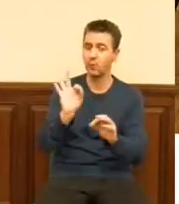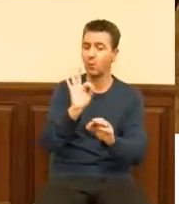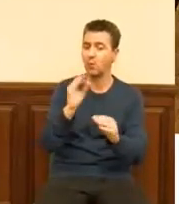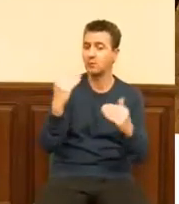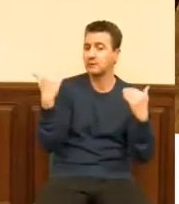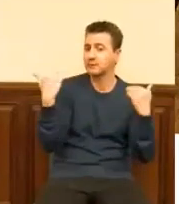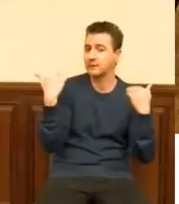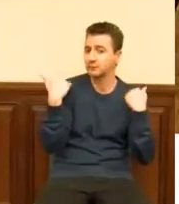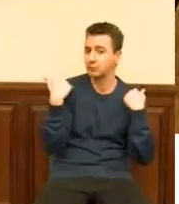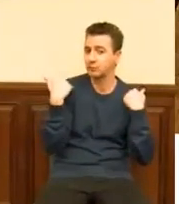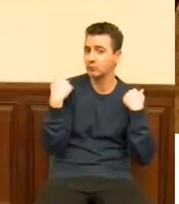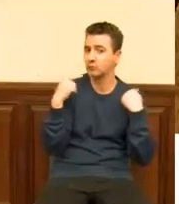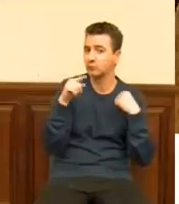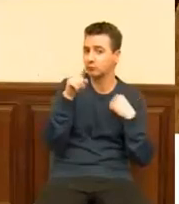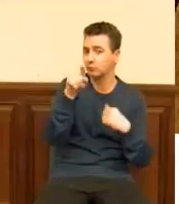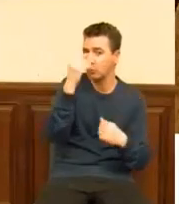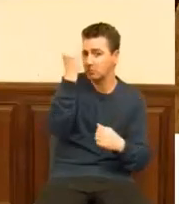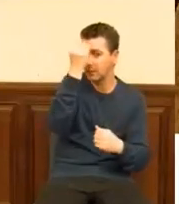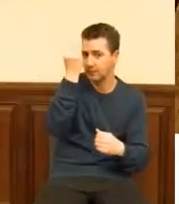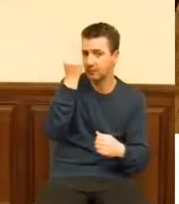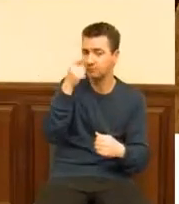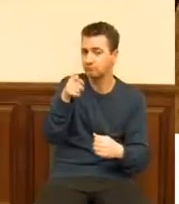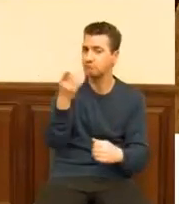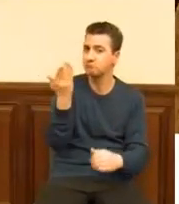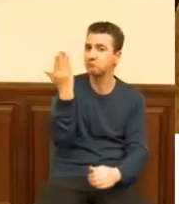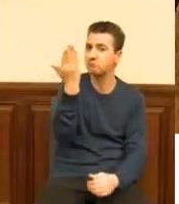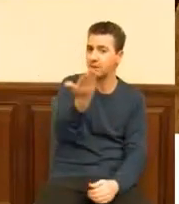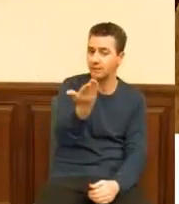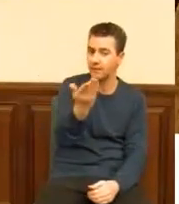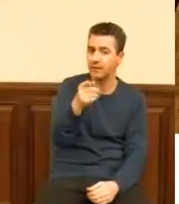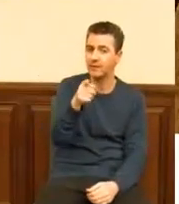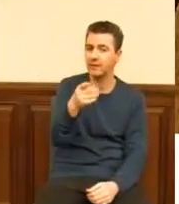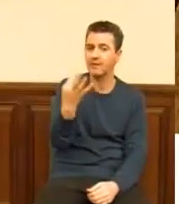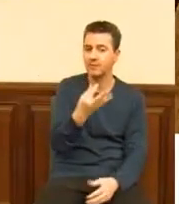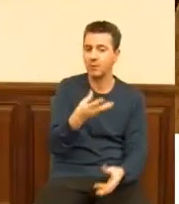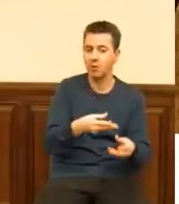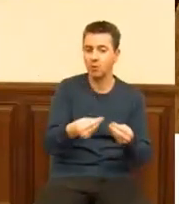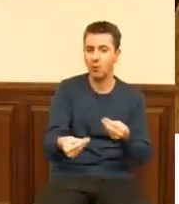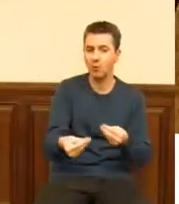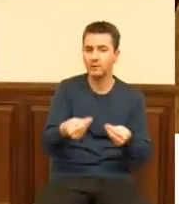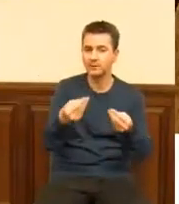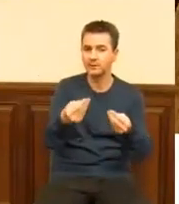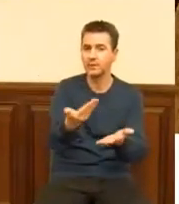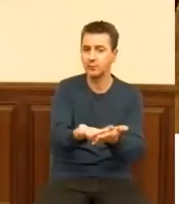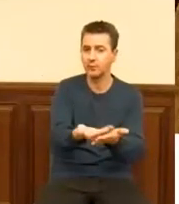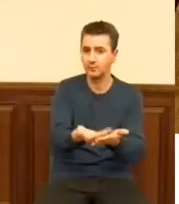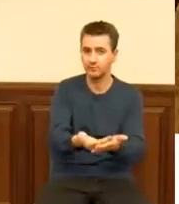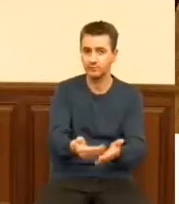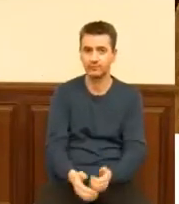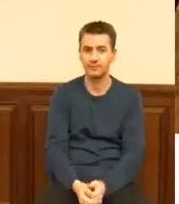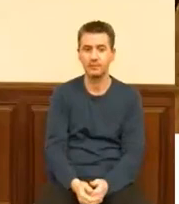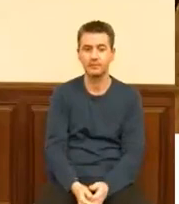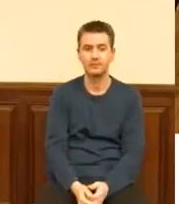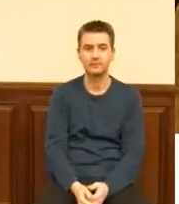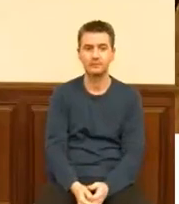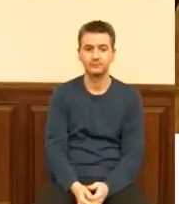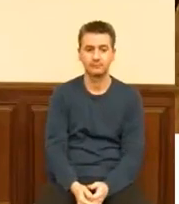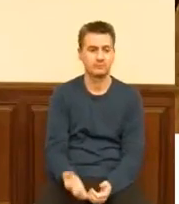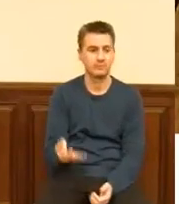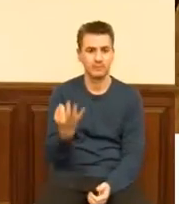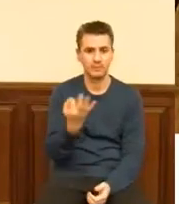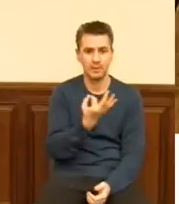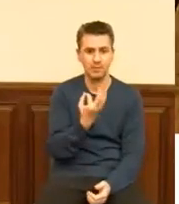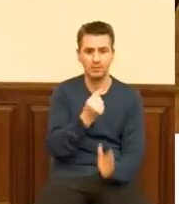que usted considere, pues a que proporcionen ya la documentación que acredite que se han cumplido